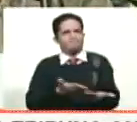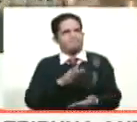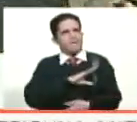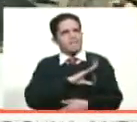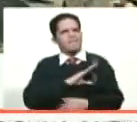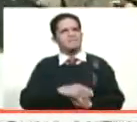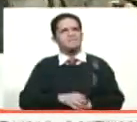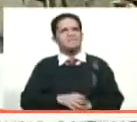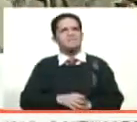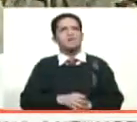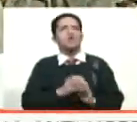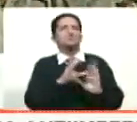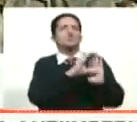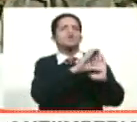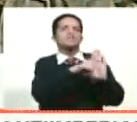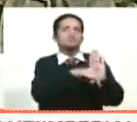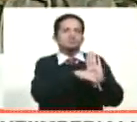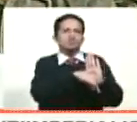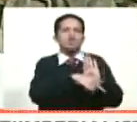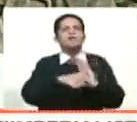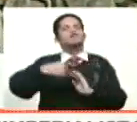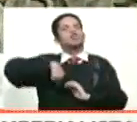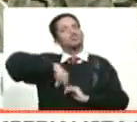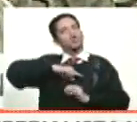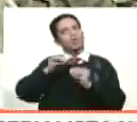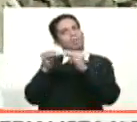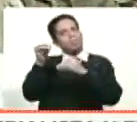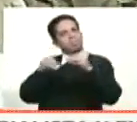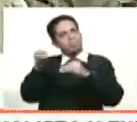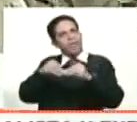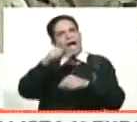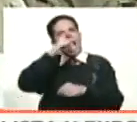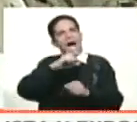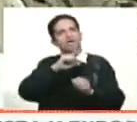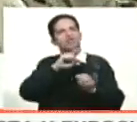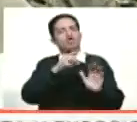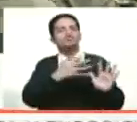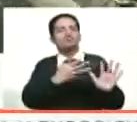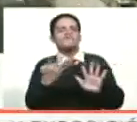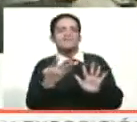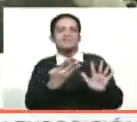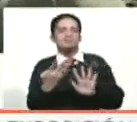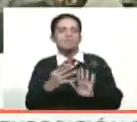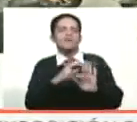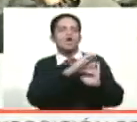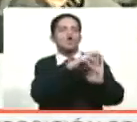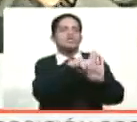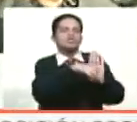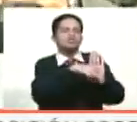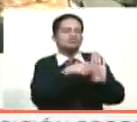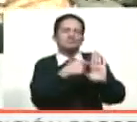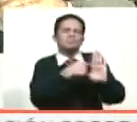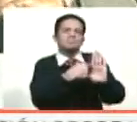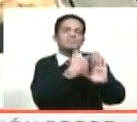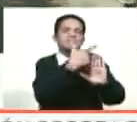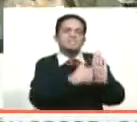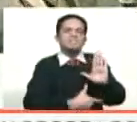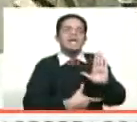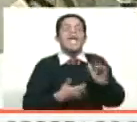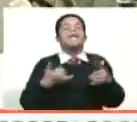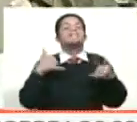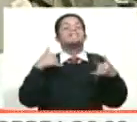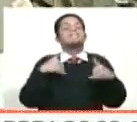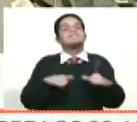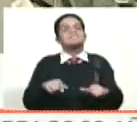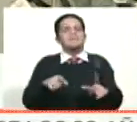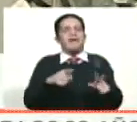Sí, la constitución que nos dimos en el año 99. La constitución bolivariana, hija del 4